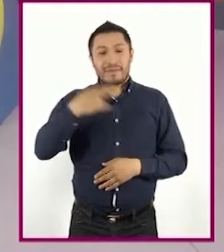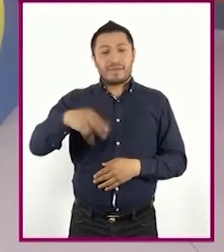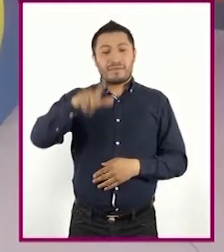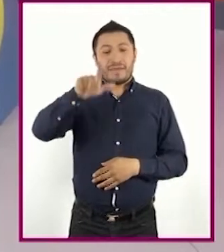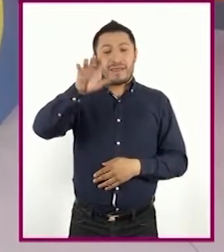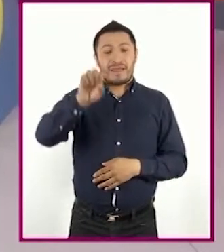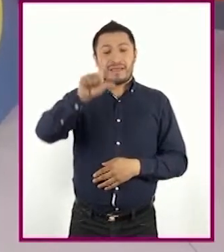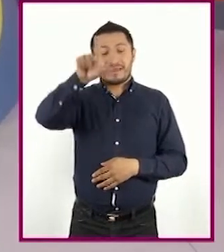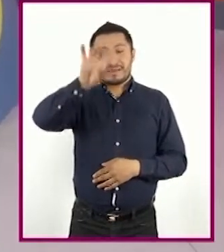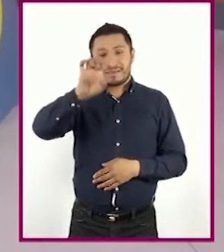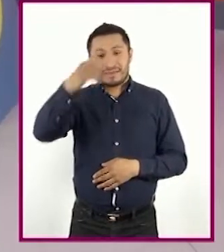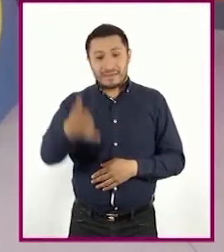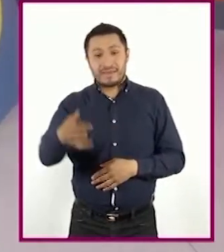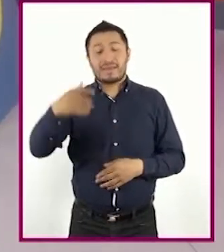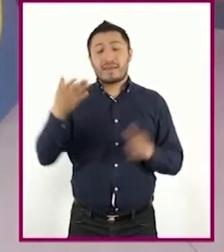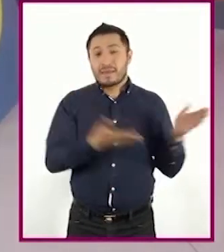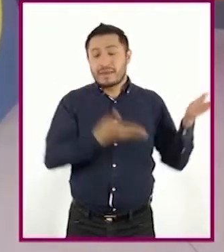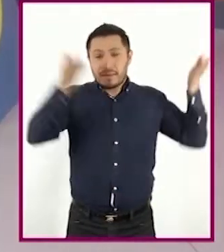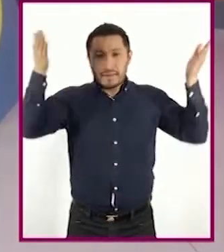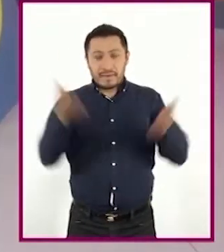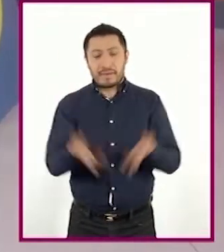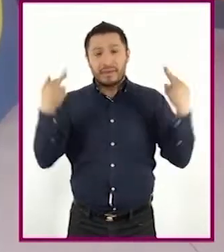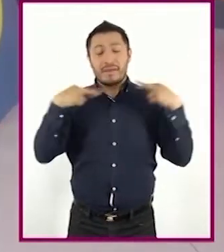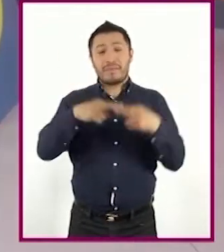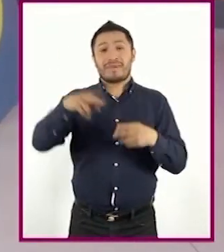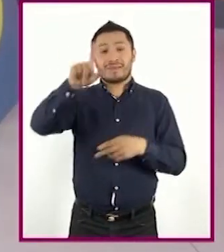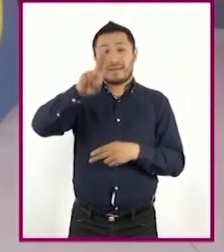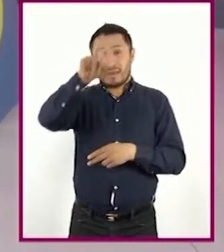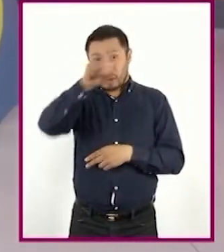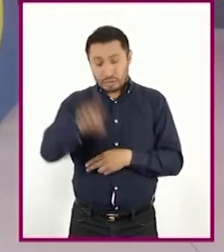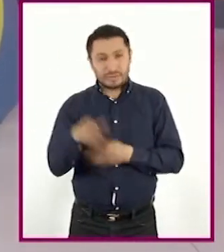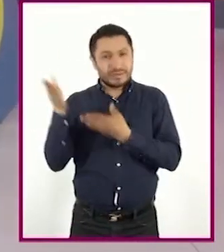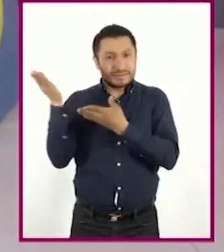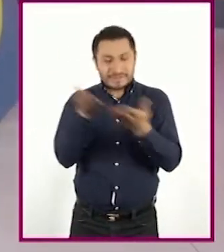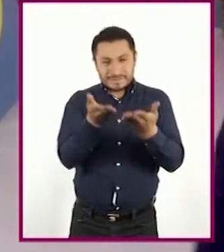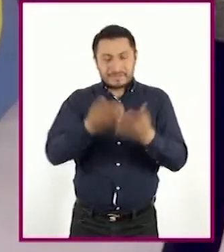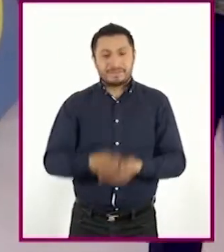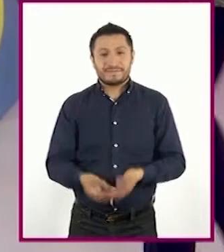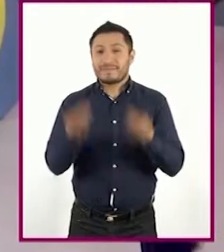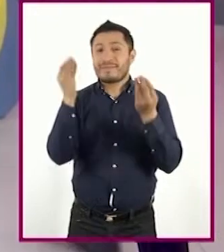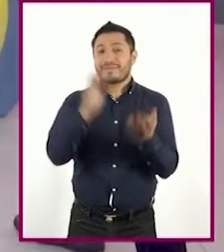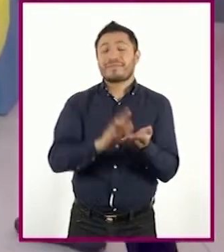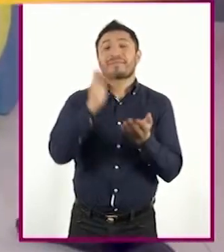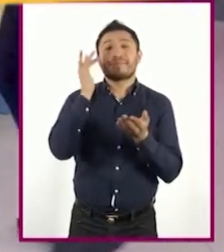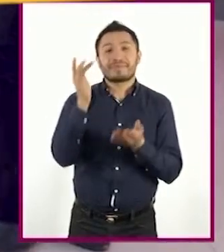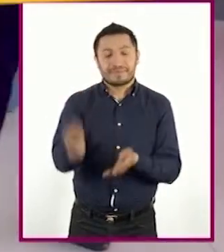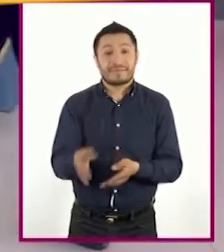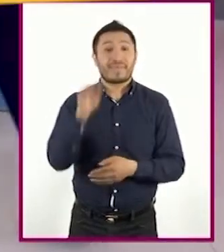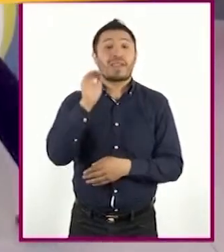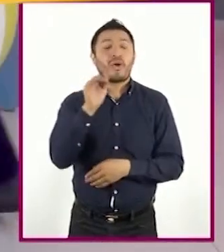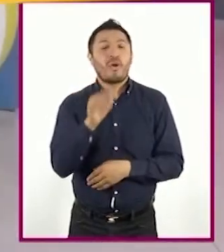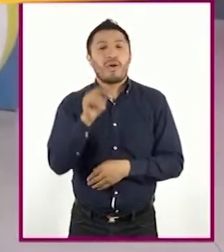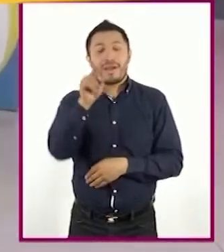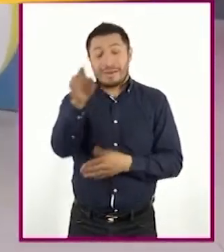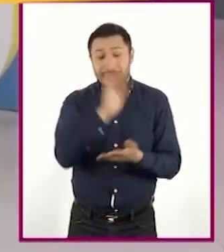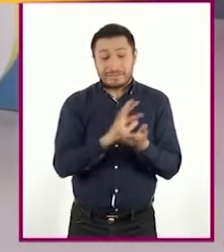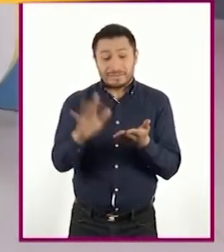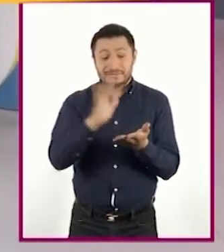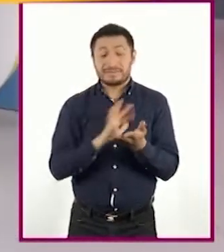y les presento a la maestra Luz Calderón, quien dirige la sesión. Ay, muchas gracias, Leslie. Oye, estabas